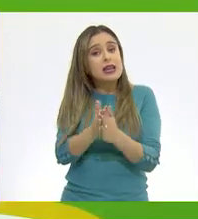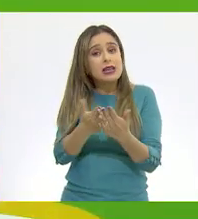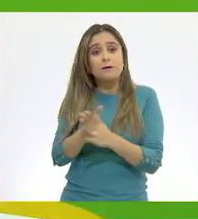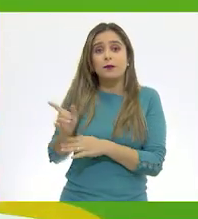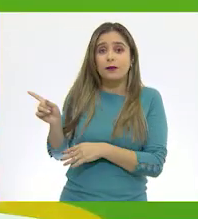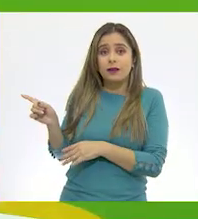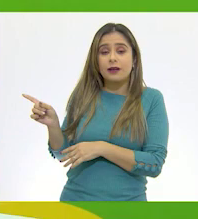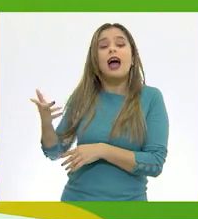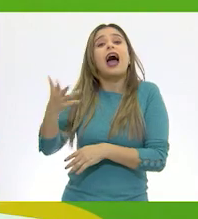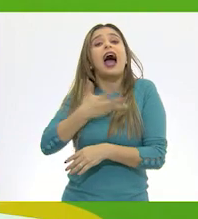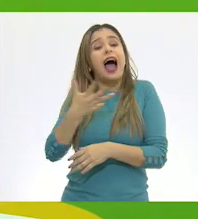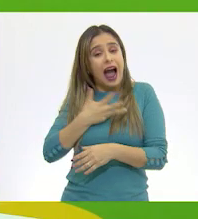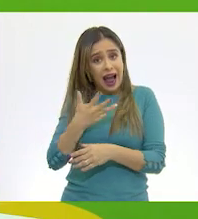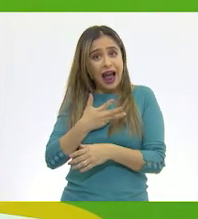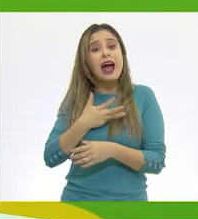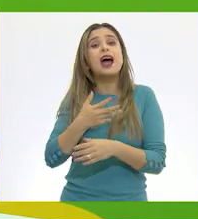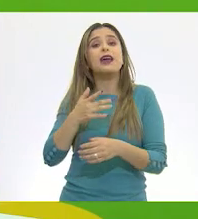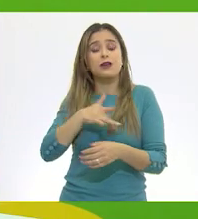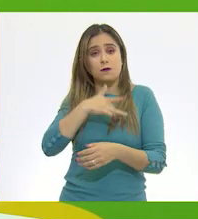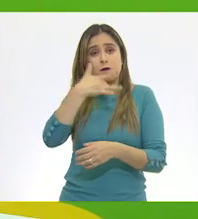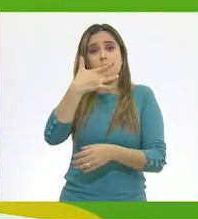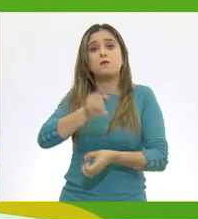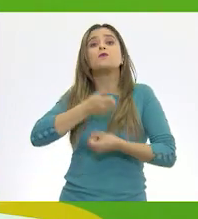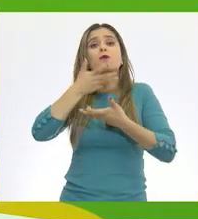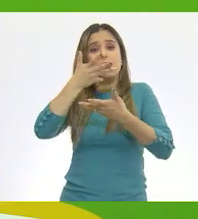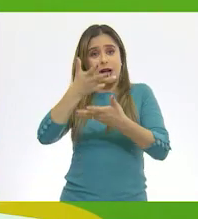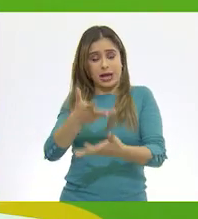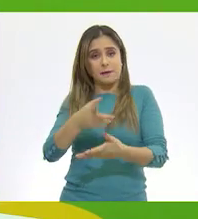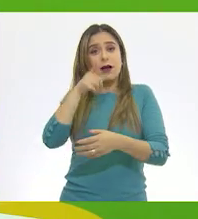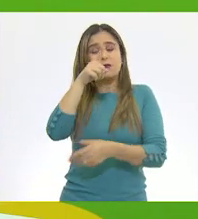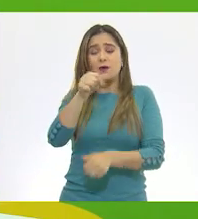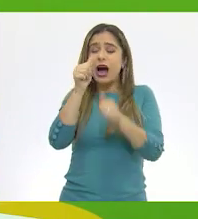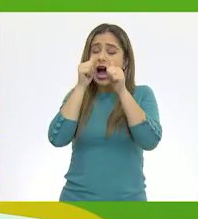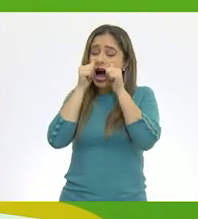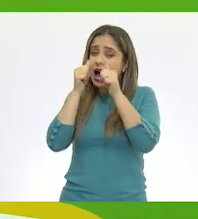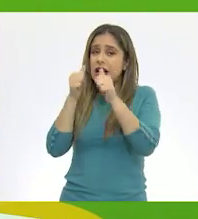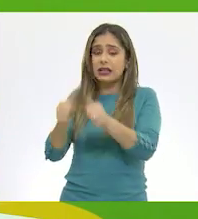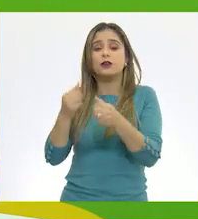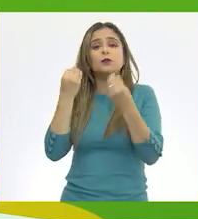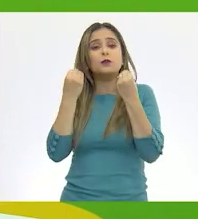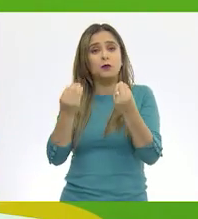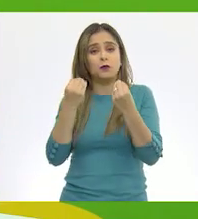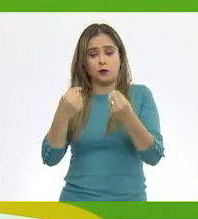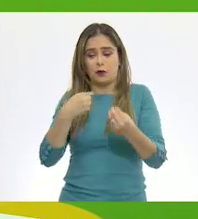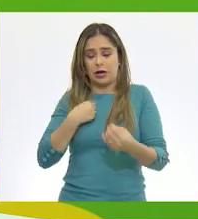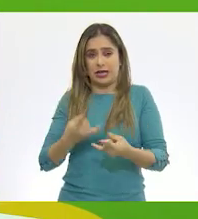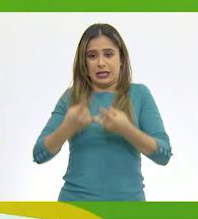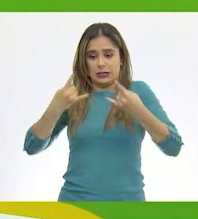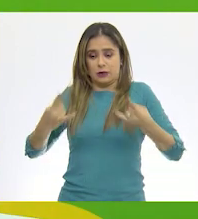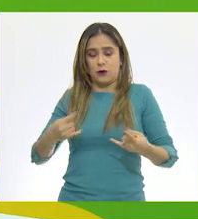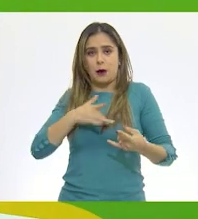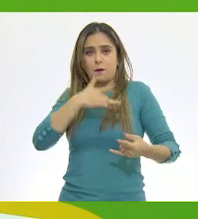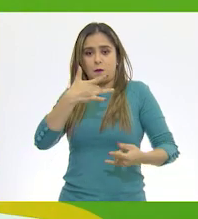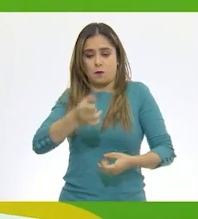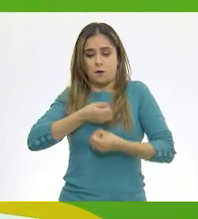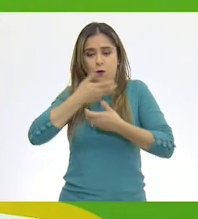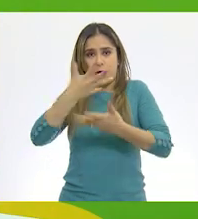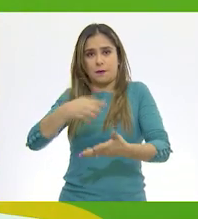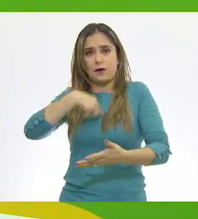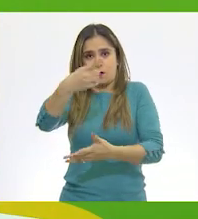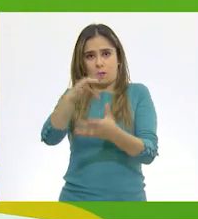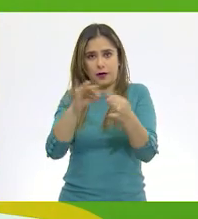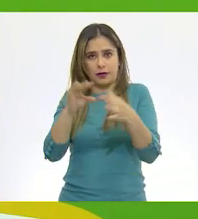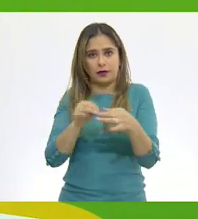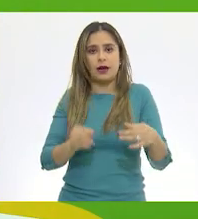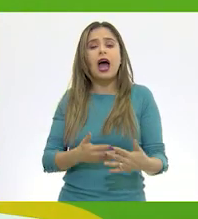otro. Leeré un fragmento. En esta ocasión quiero que pongan mucha atención en la historia que nos platica. El poema se